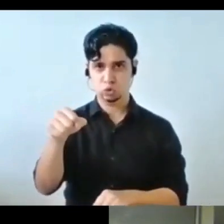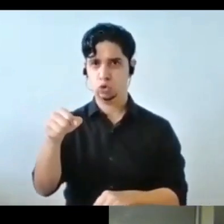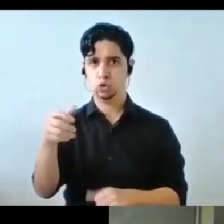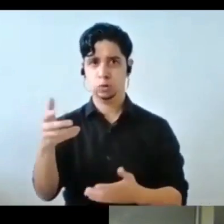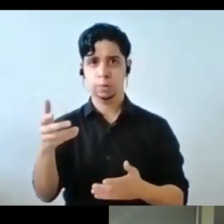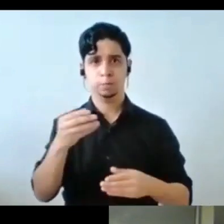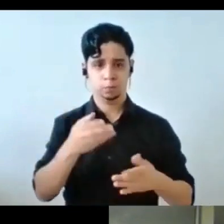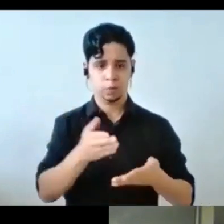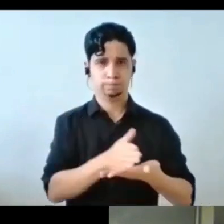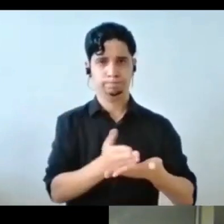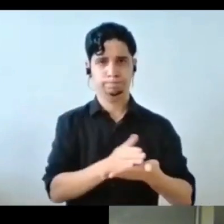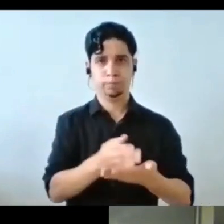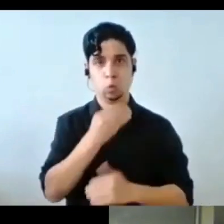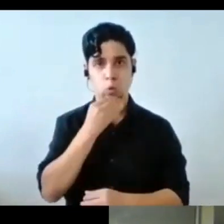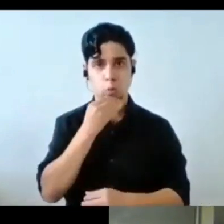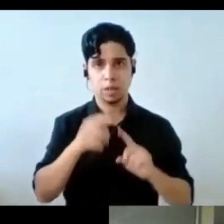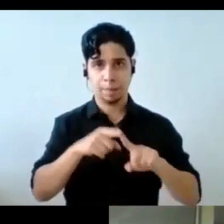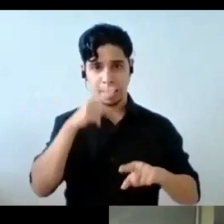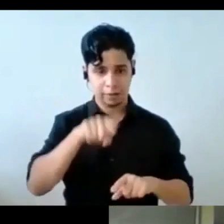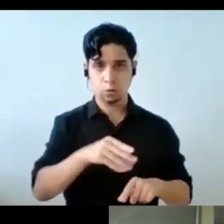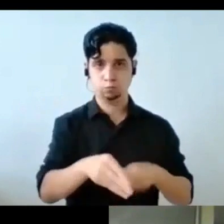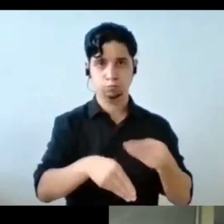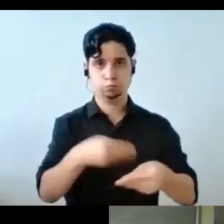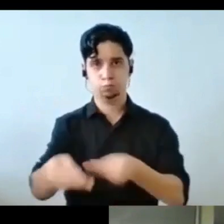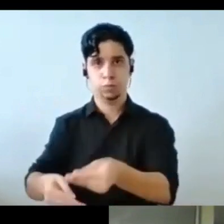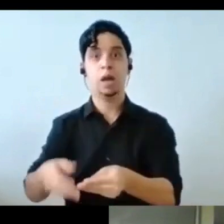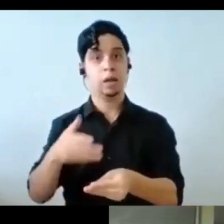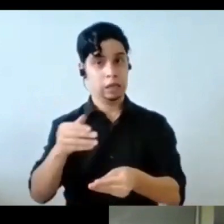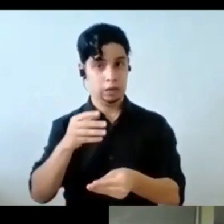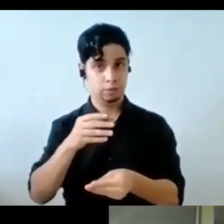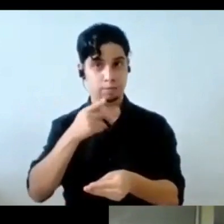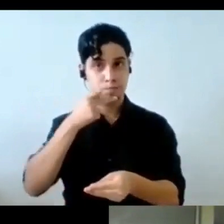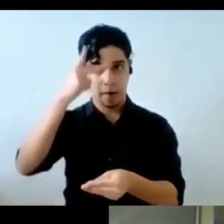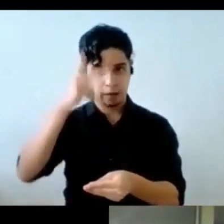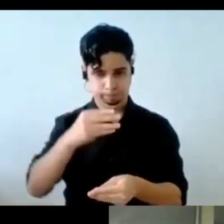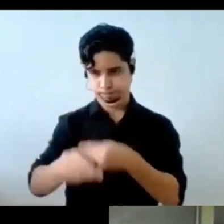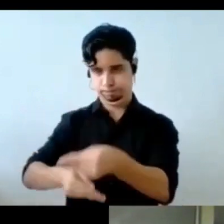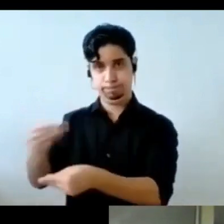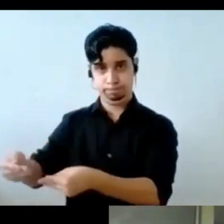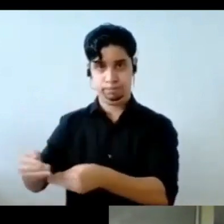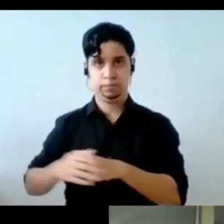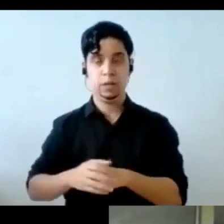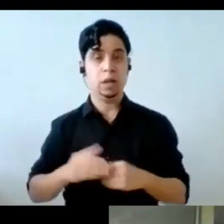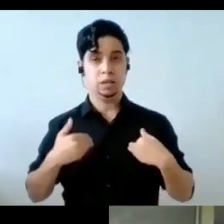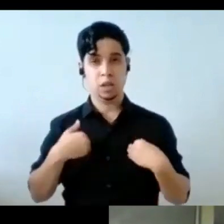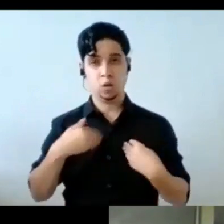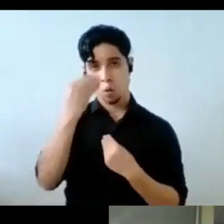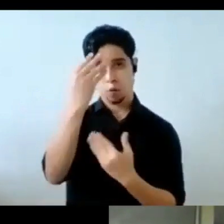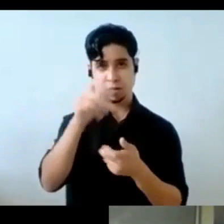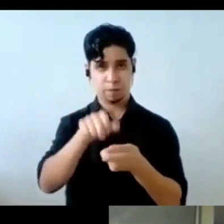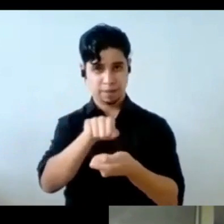haciendo comida para los niños, ¿no? Y los niños y su familia. Pues yo tengo informaciones específicamente de dos